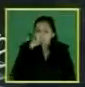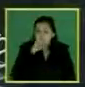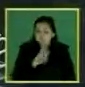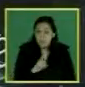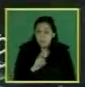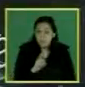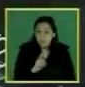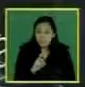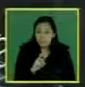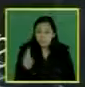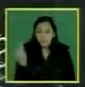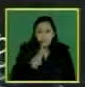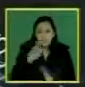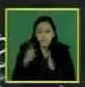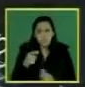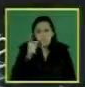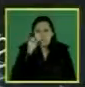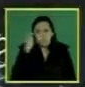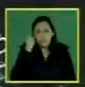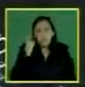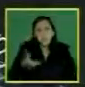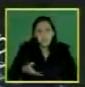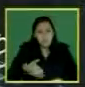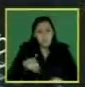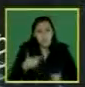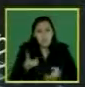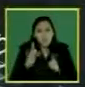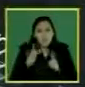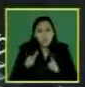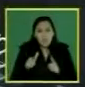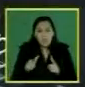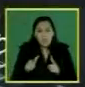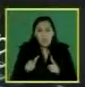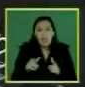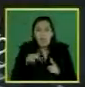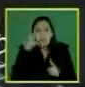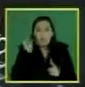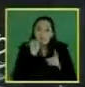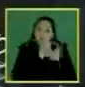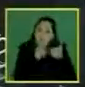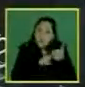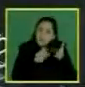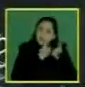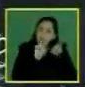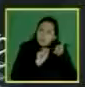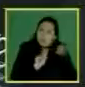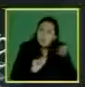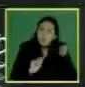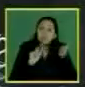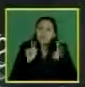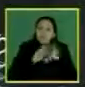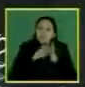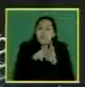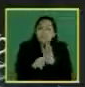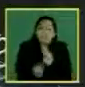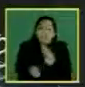medio de venezolanos recibieron la posibilidad de leer y escribir. Solamente eso significa un